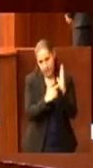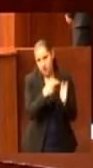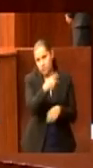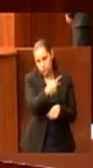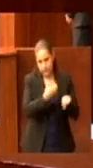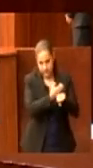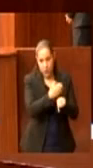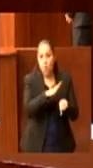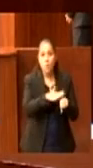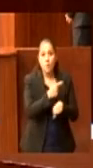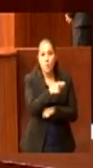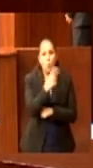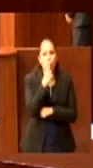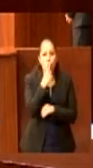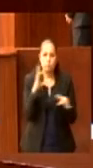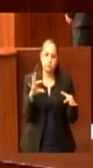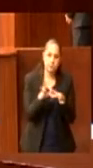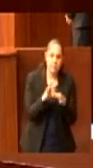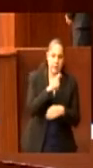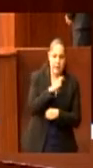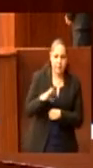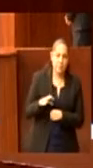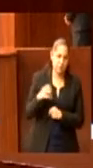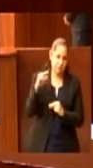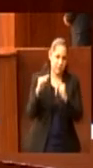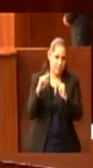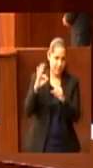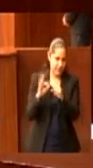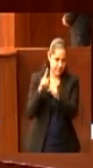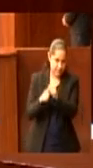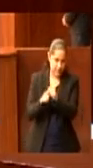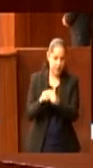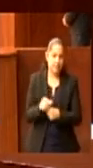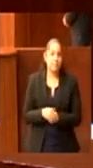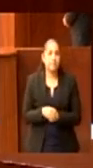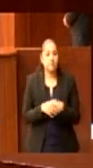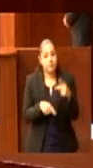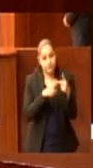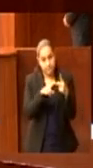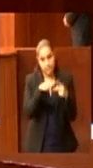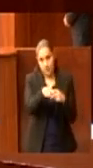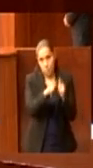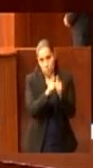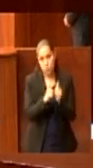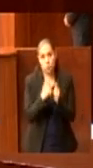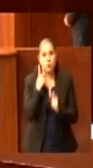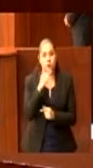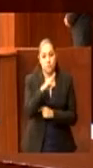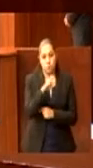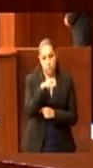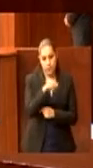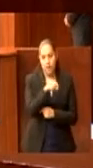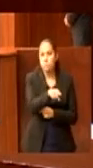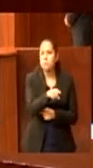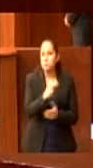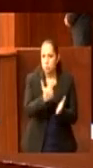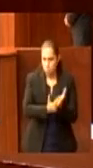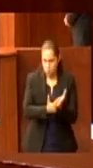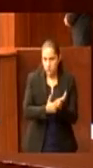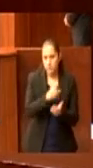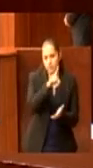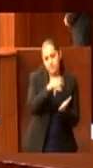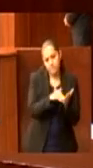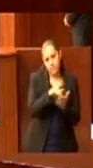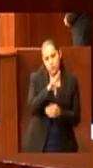una candidatura federal 2 se impone a morena una multa de mil unidades de medida equivalente